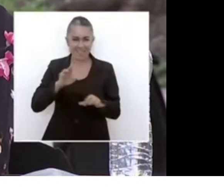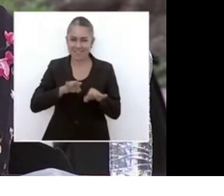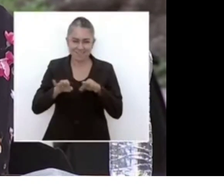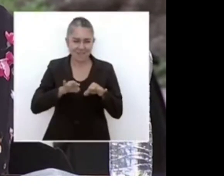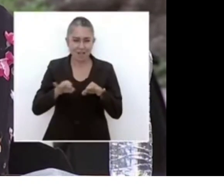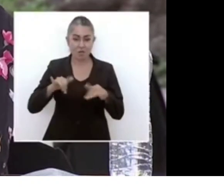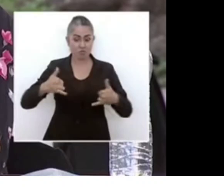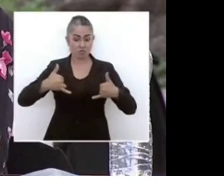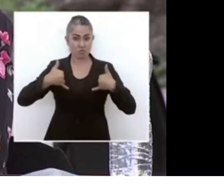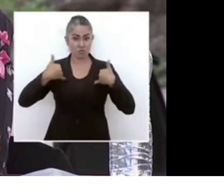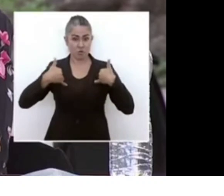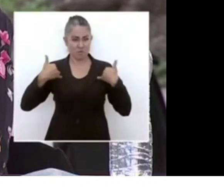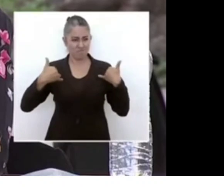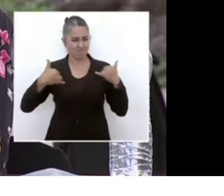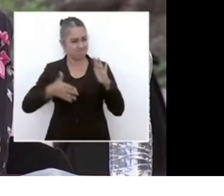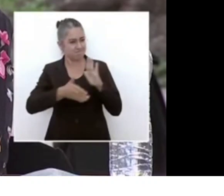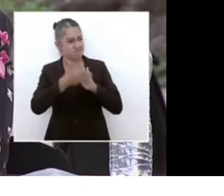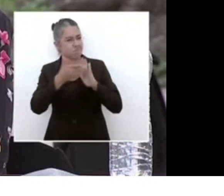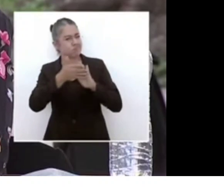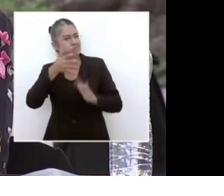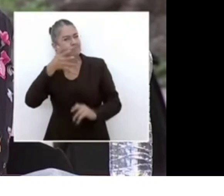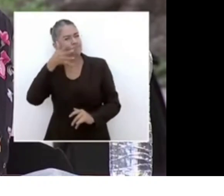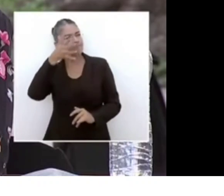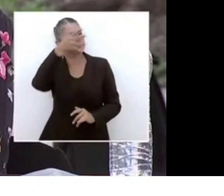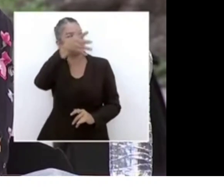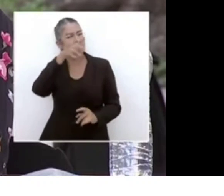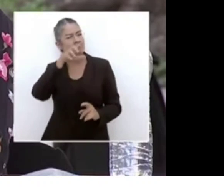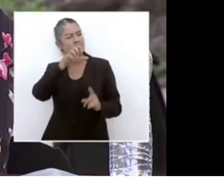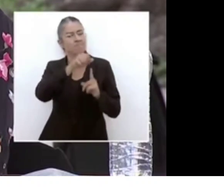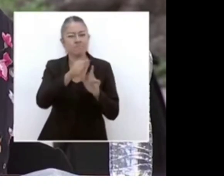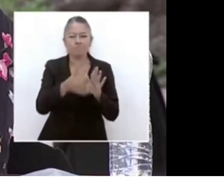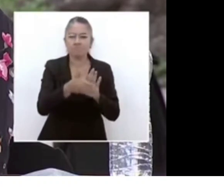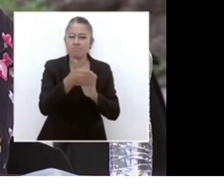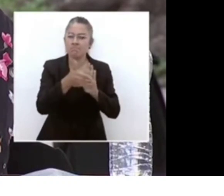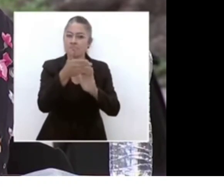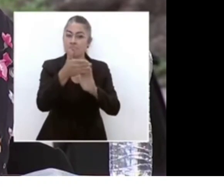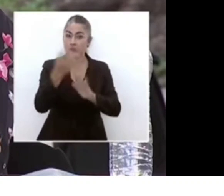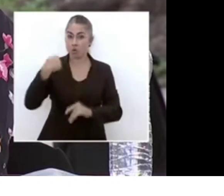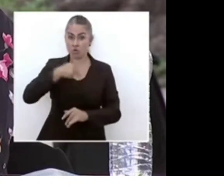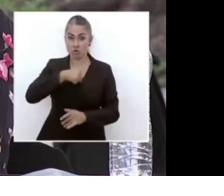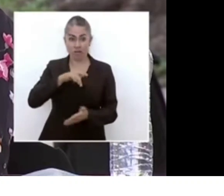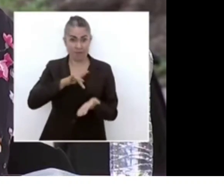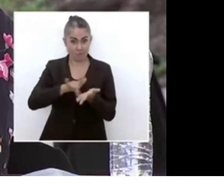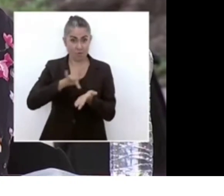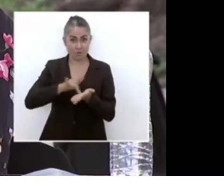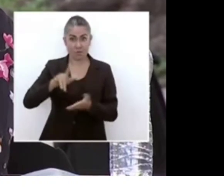Jóvenes Construyendo el Futuro. Históricamente hemos apoyado a